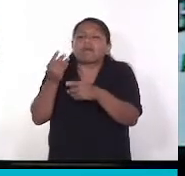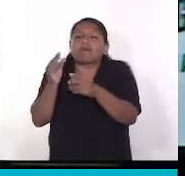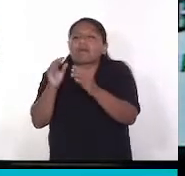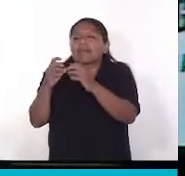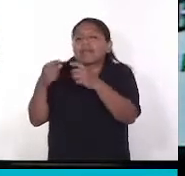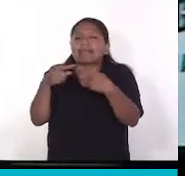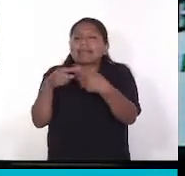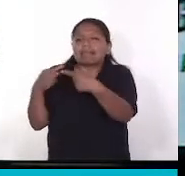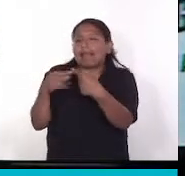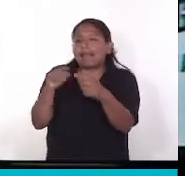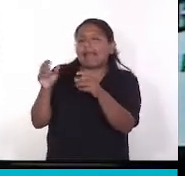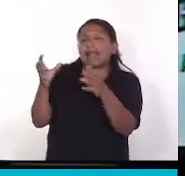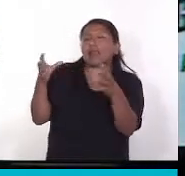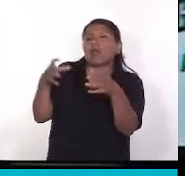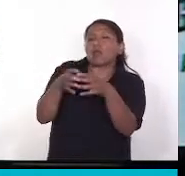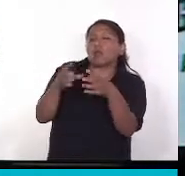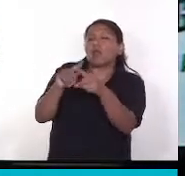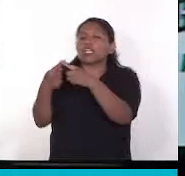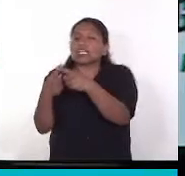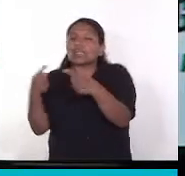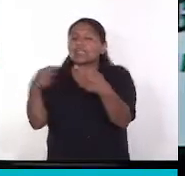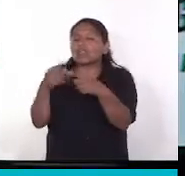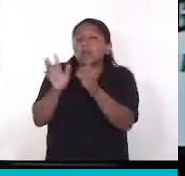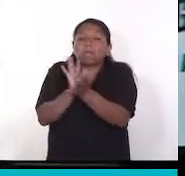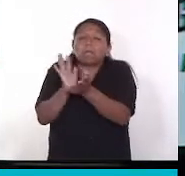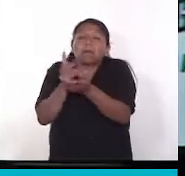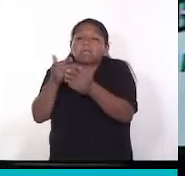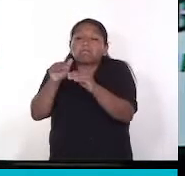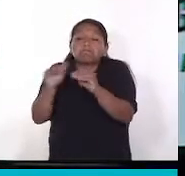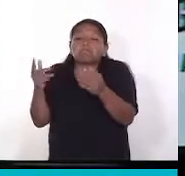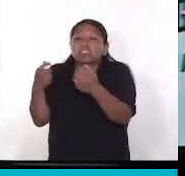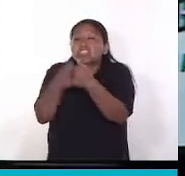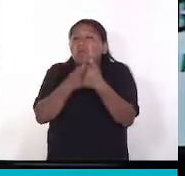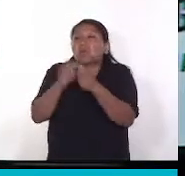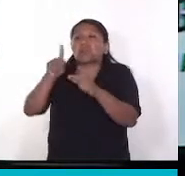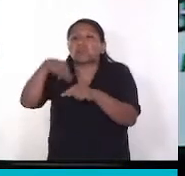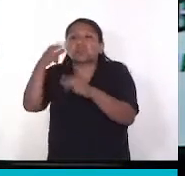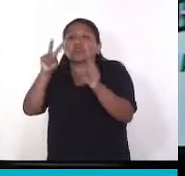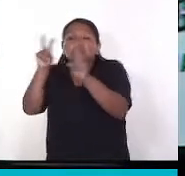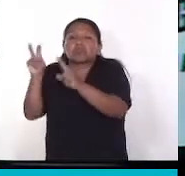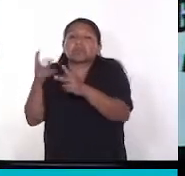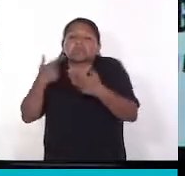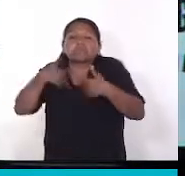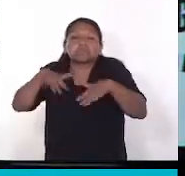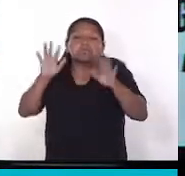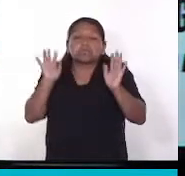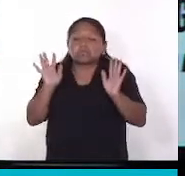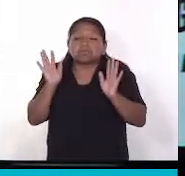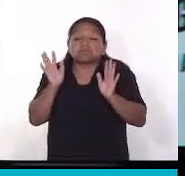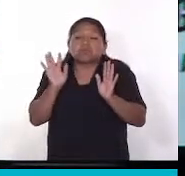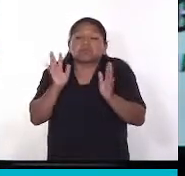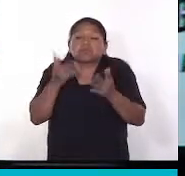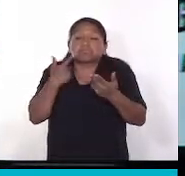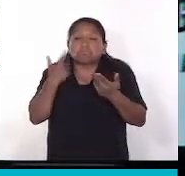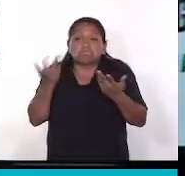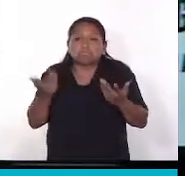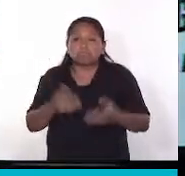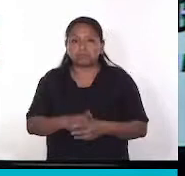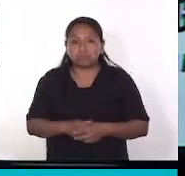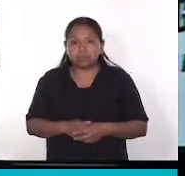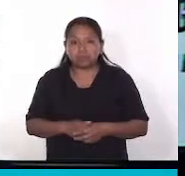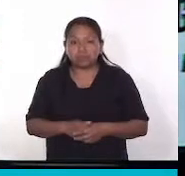entre el Frente de Todos y Juntos para el Cambio. Quizás se enfrió este tema, se pusieron de acuerdo en otras designaciones y ahora no lo vemos en agenda.